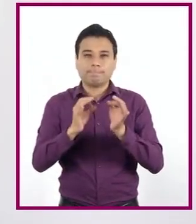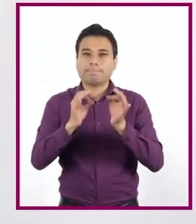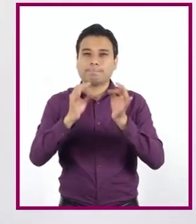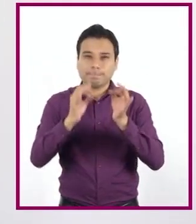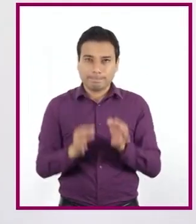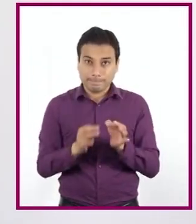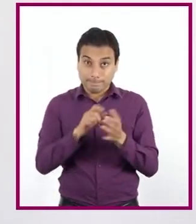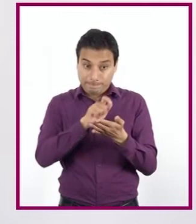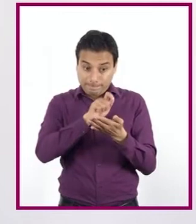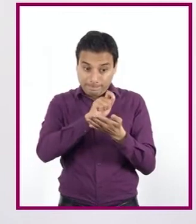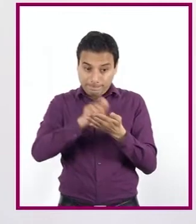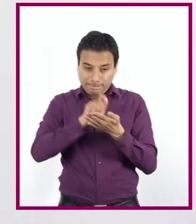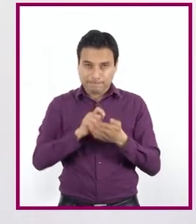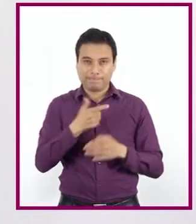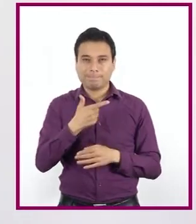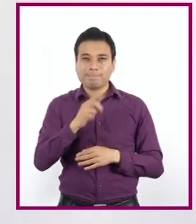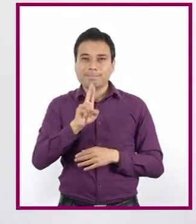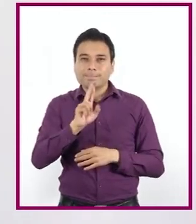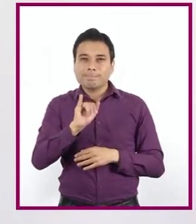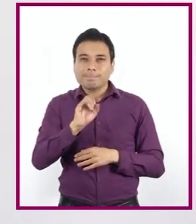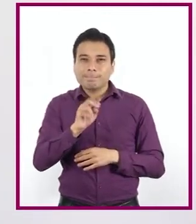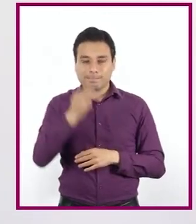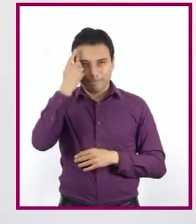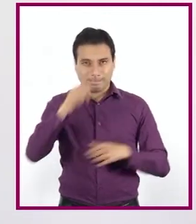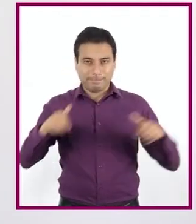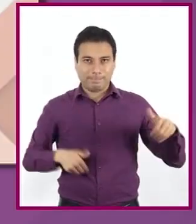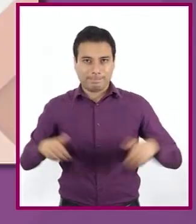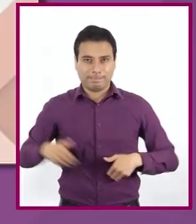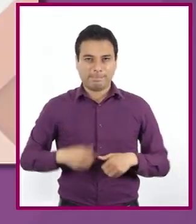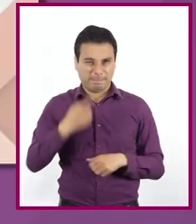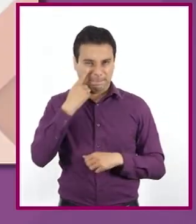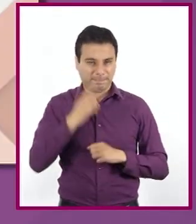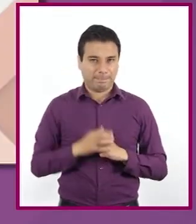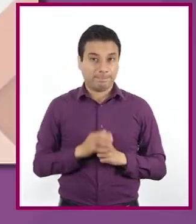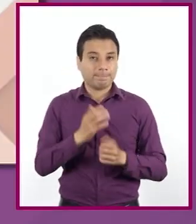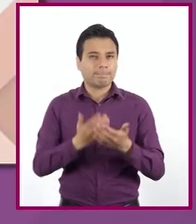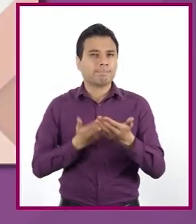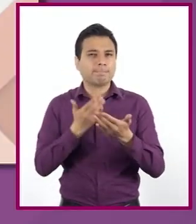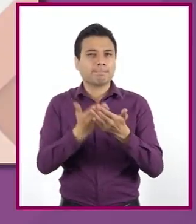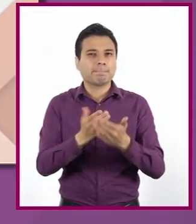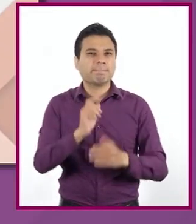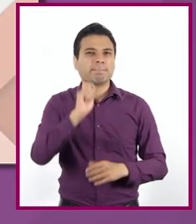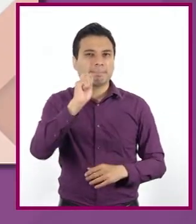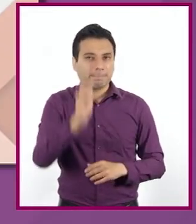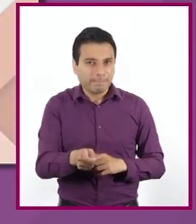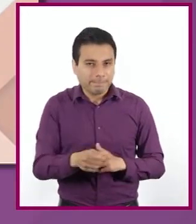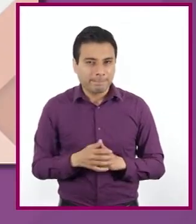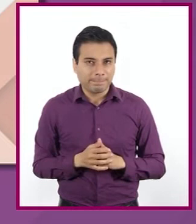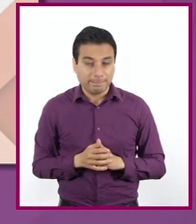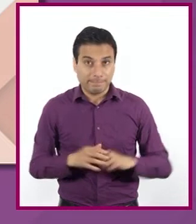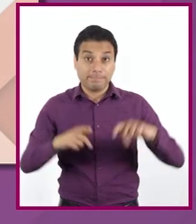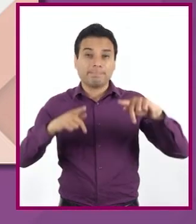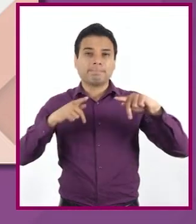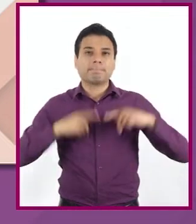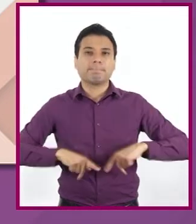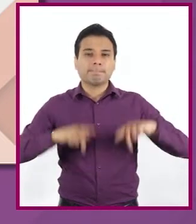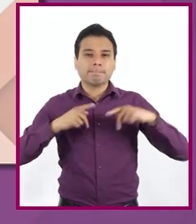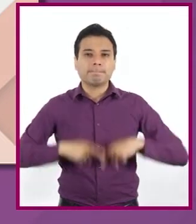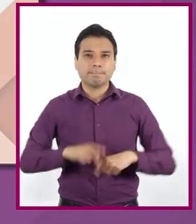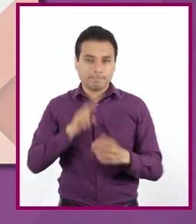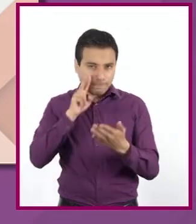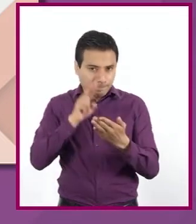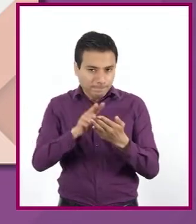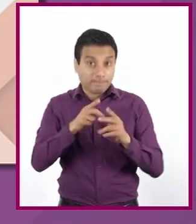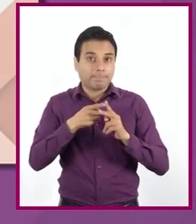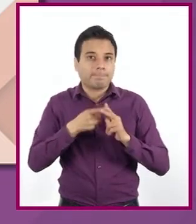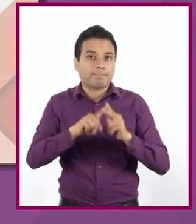una representación escénica. Iniciemos con el planteamiento. Recuerden que el planteamiento prepara al público para la historia,